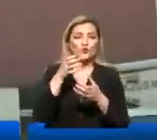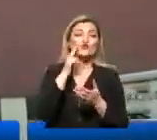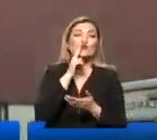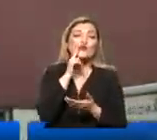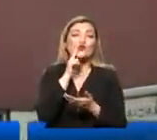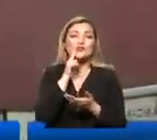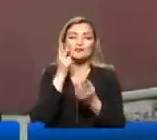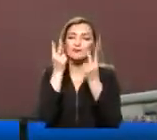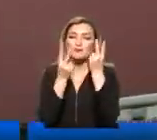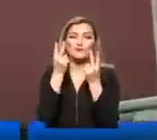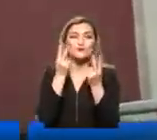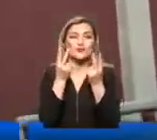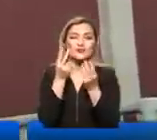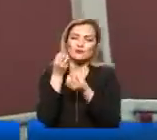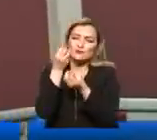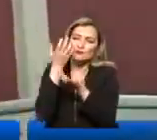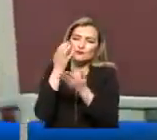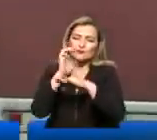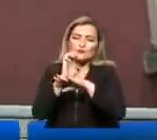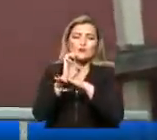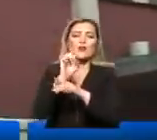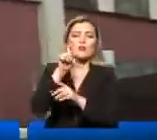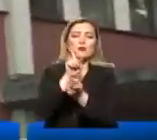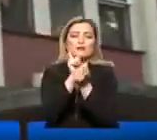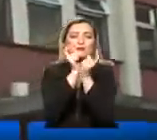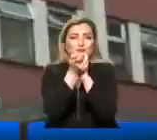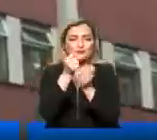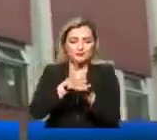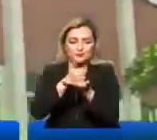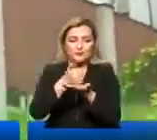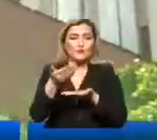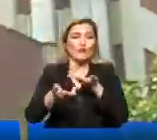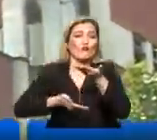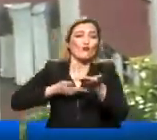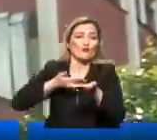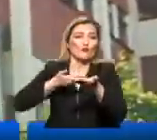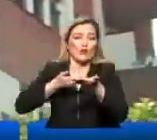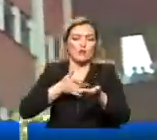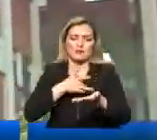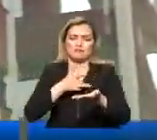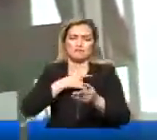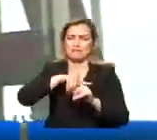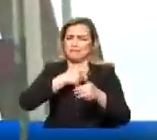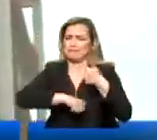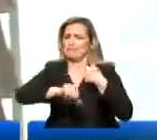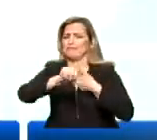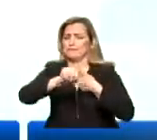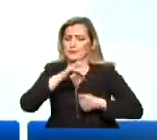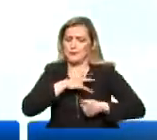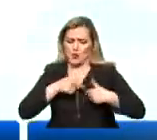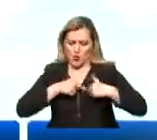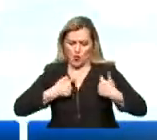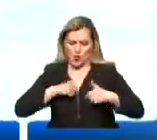caramelos a visitarles, a decirle al país: tenemos que cambiar, tenemos que ayudarnos mutuamente, poner alegría al corazón.